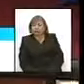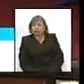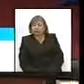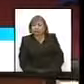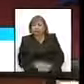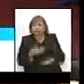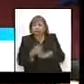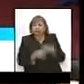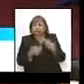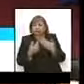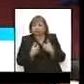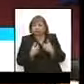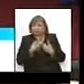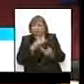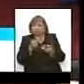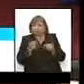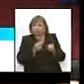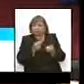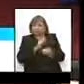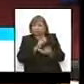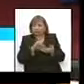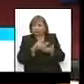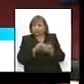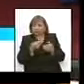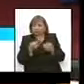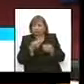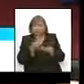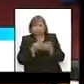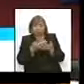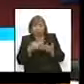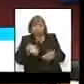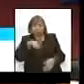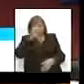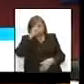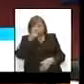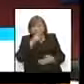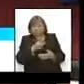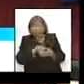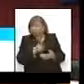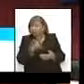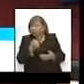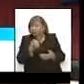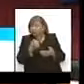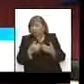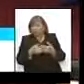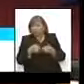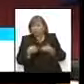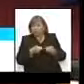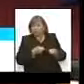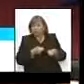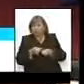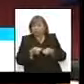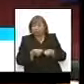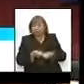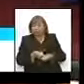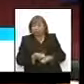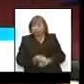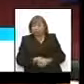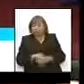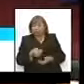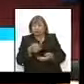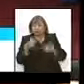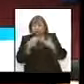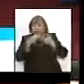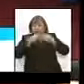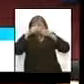que es la que tiene prácticamente el control principal de los temas de hidrocarburos en el país? ¿No hay otra empresa que tiene el control principal de la hidroelectricidad?